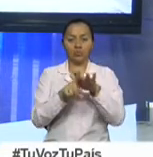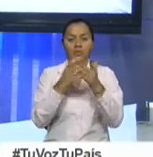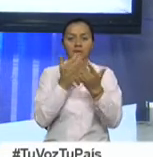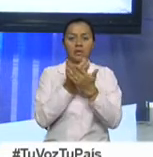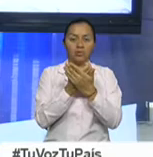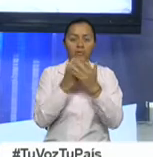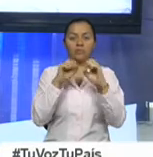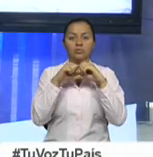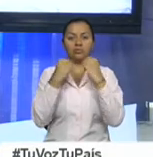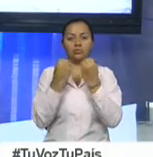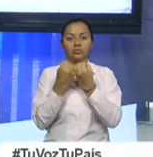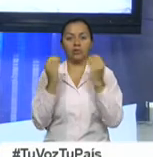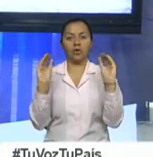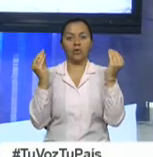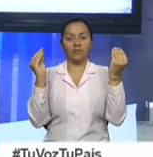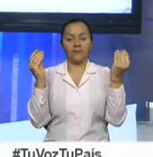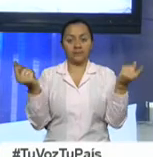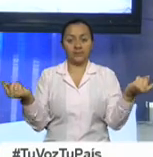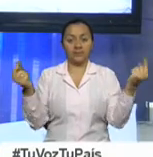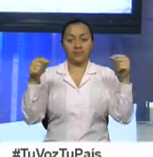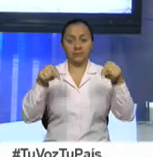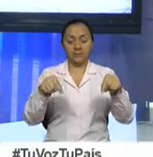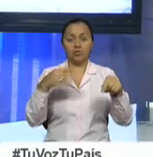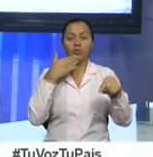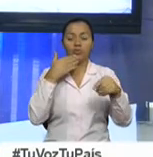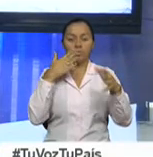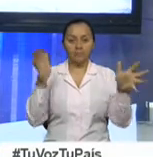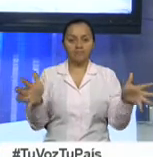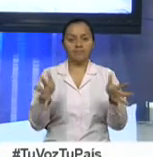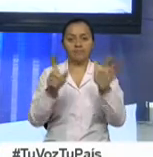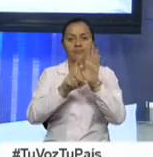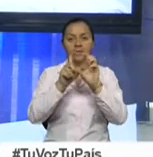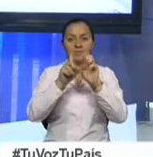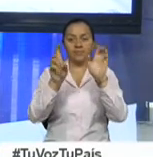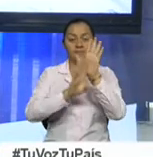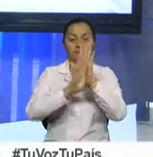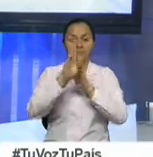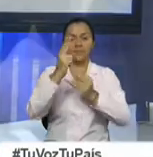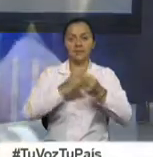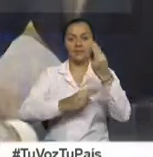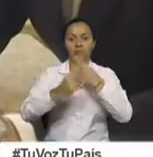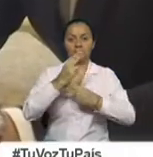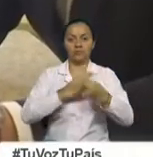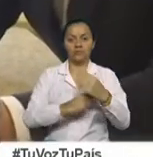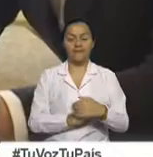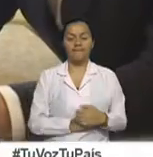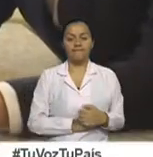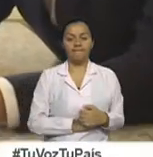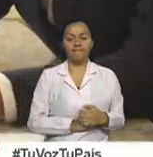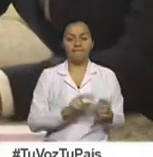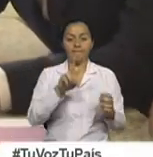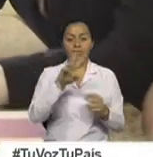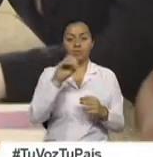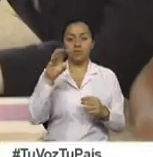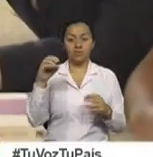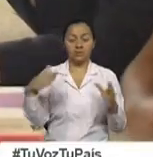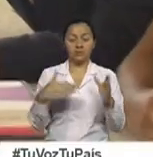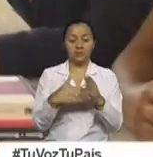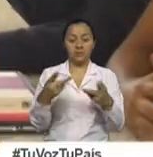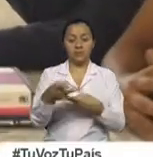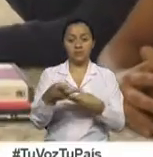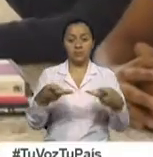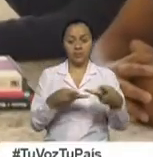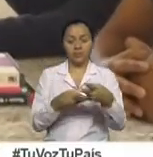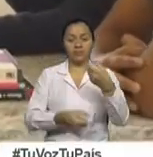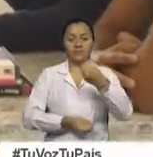social de los jóvenes ecuatorianos a través del fomento de emprendimientos productivos. 200.000 plazas de trabajo busca